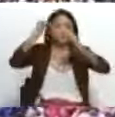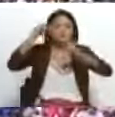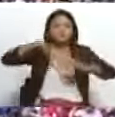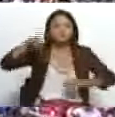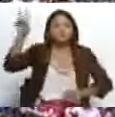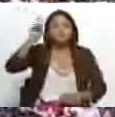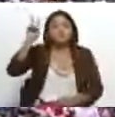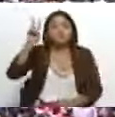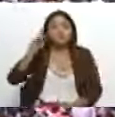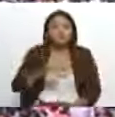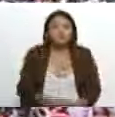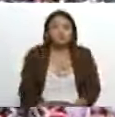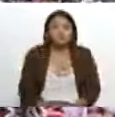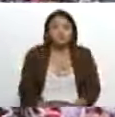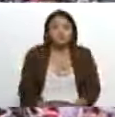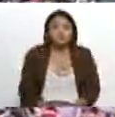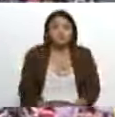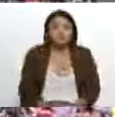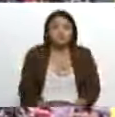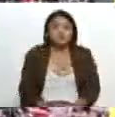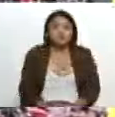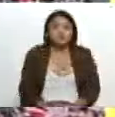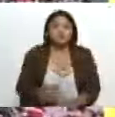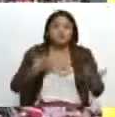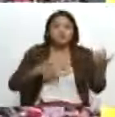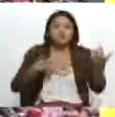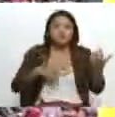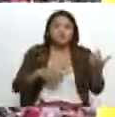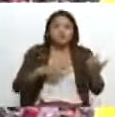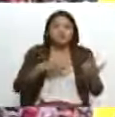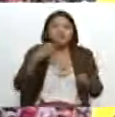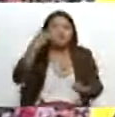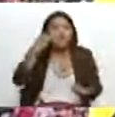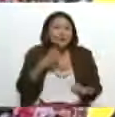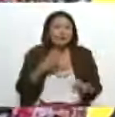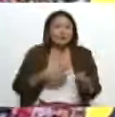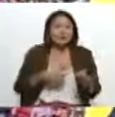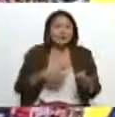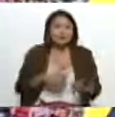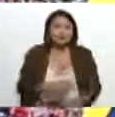patria! ¡Adelante, cantor Alí!